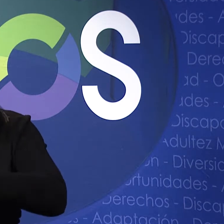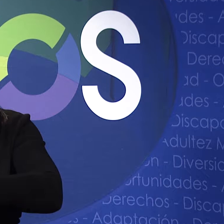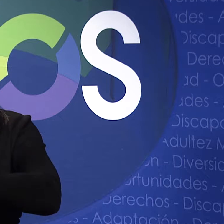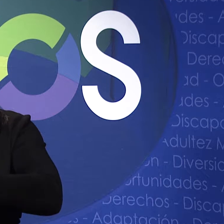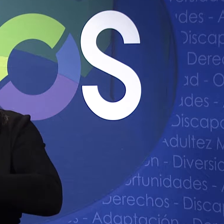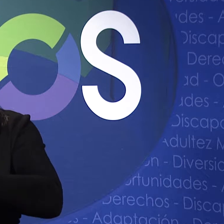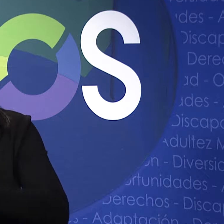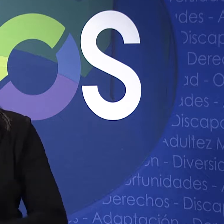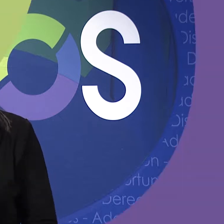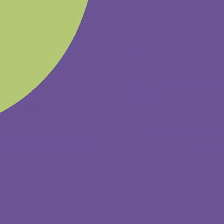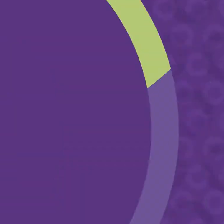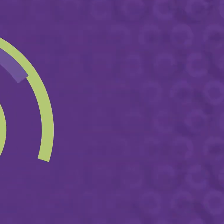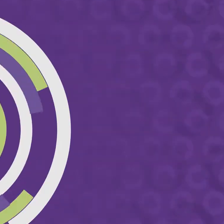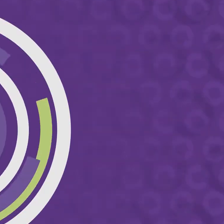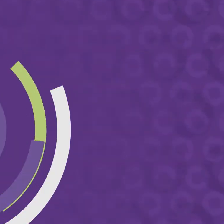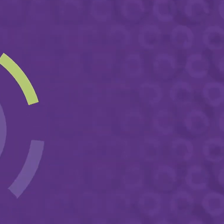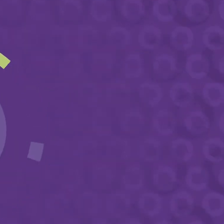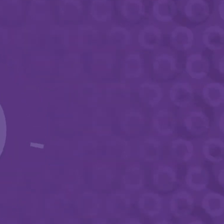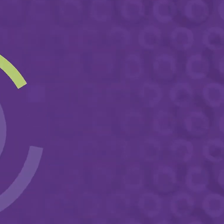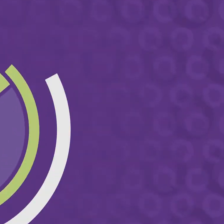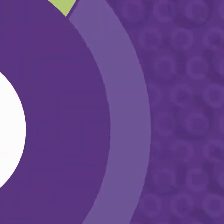nueva seña de la LESCO.